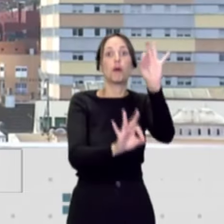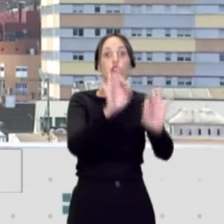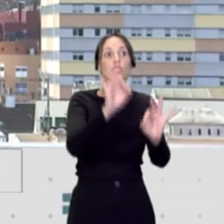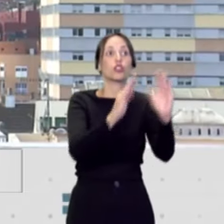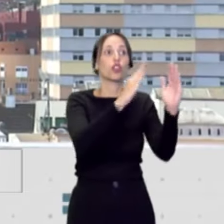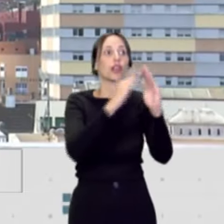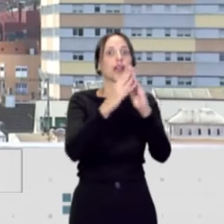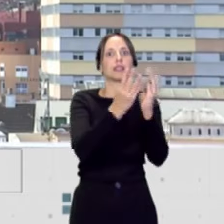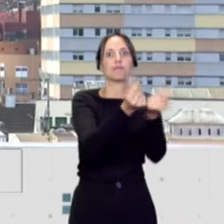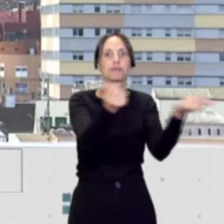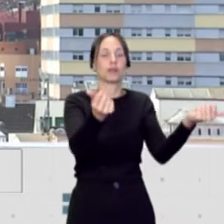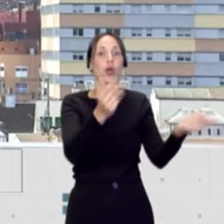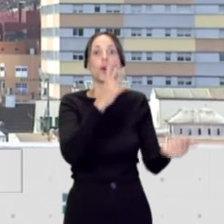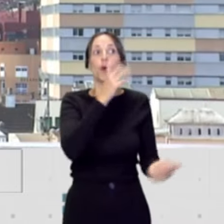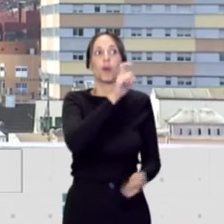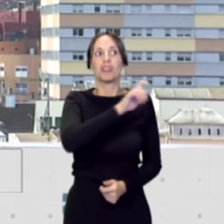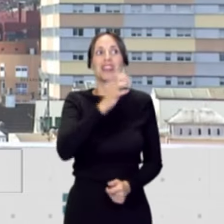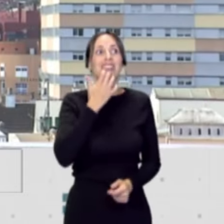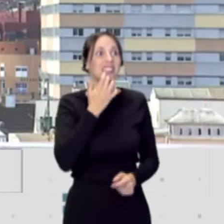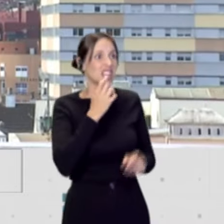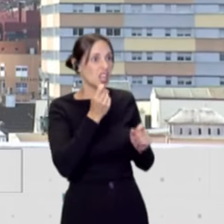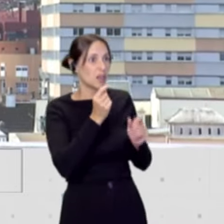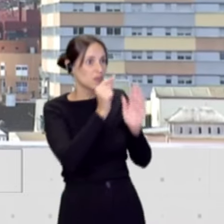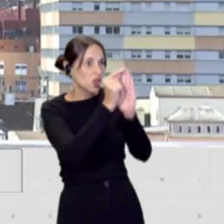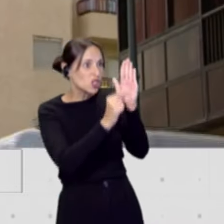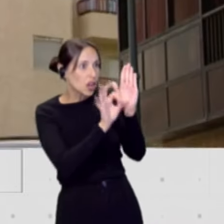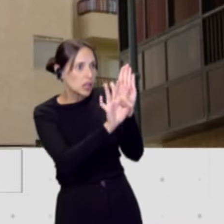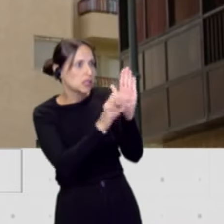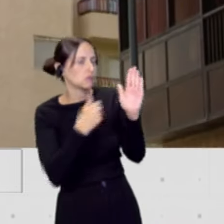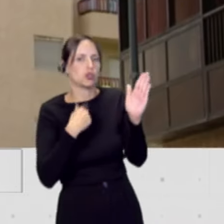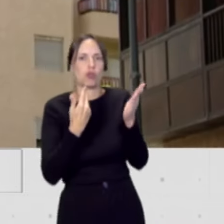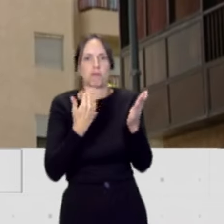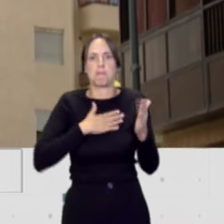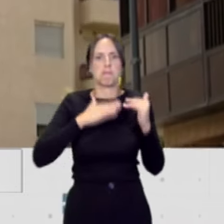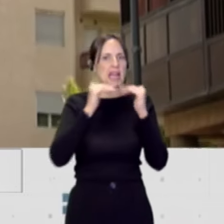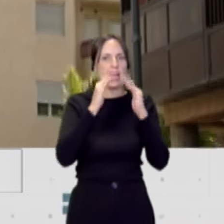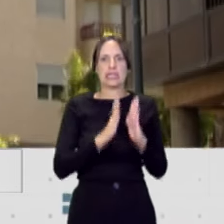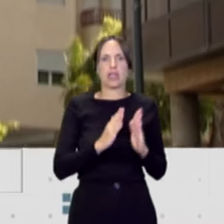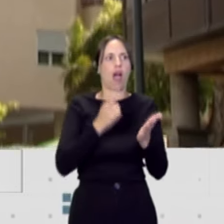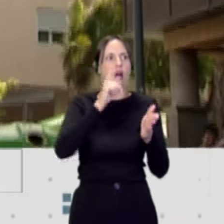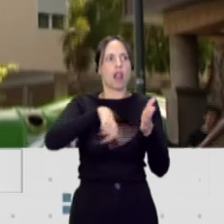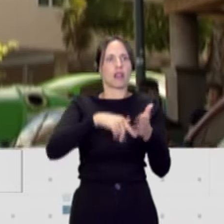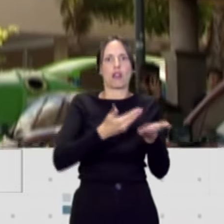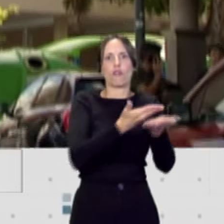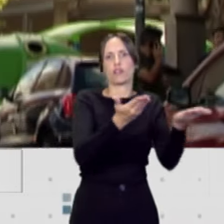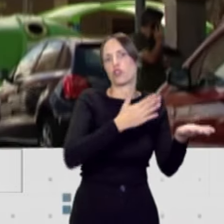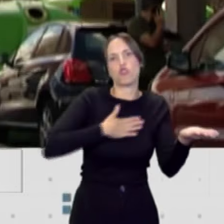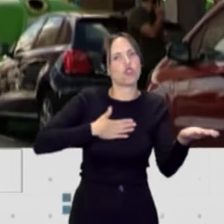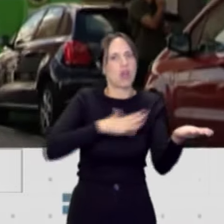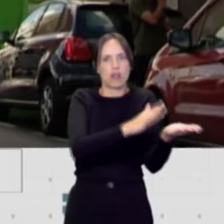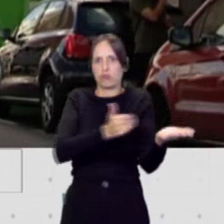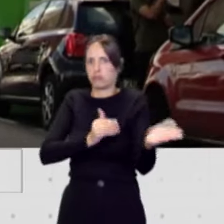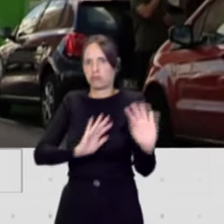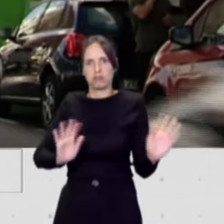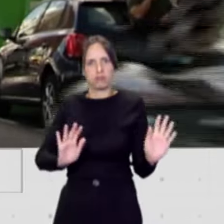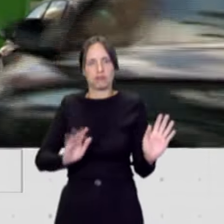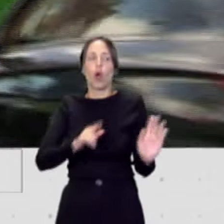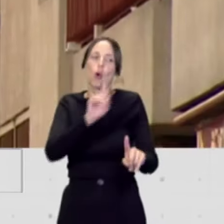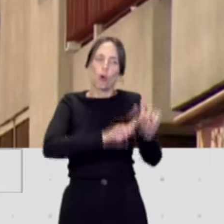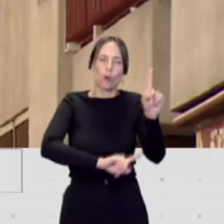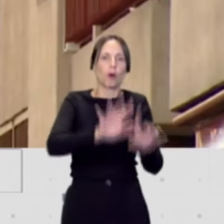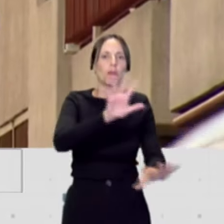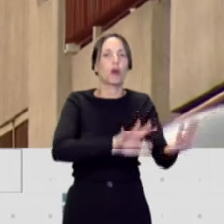porque la gente en esas condiciones no quiere alquilar. Entonces, ya digo, es un problema complejo, pero que vemos distintas